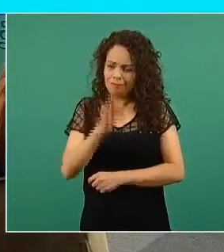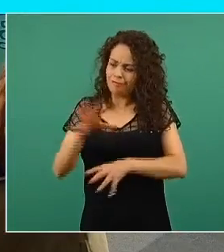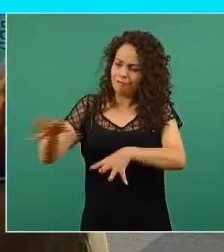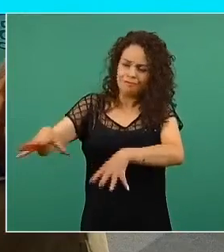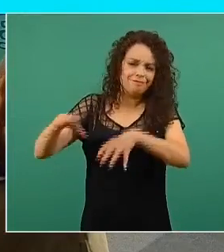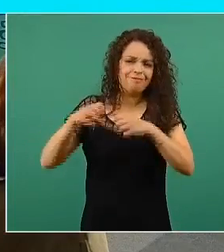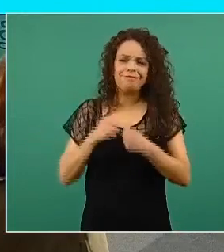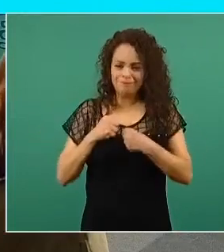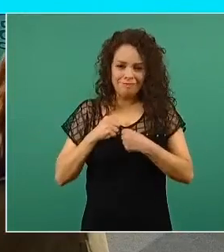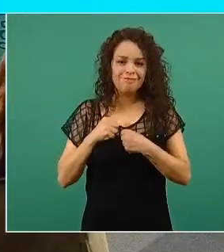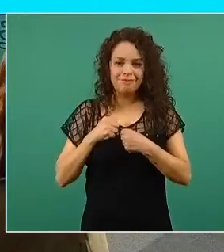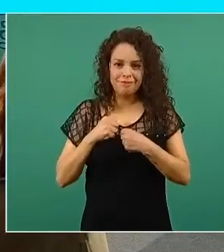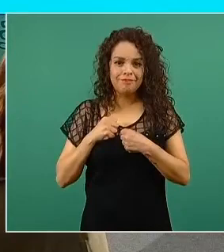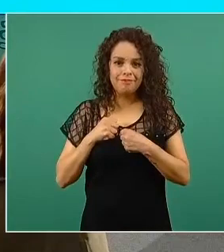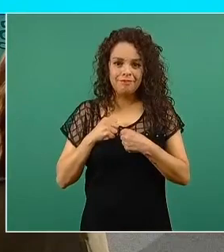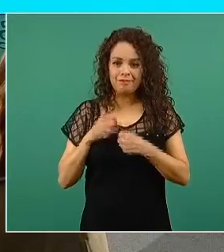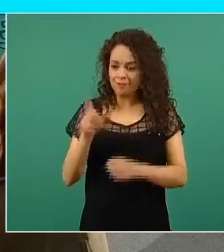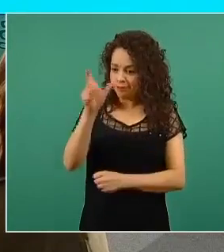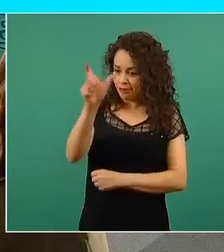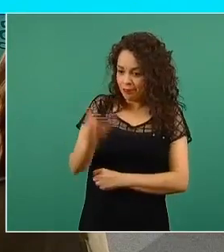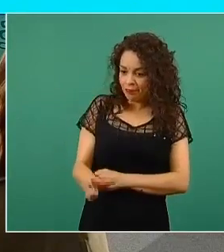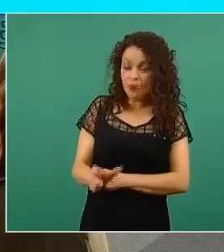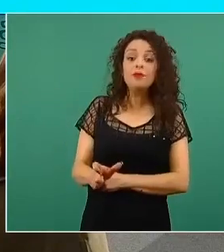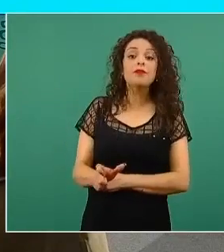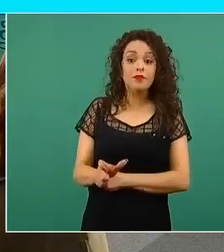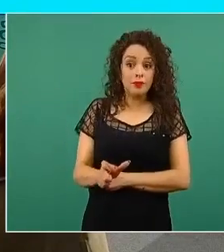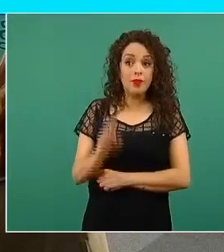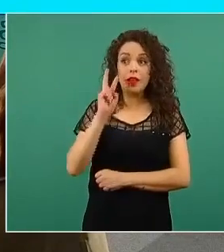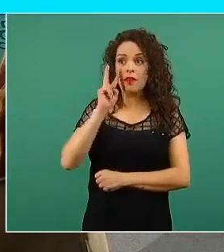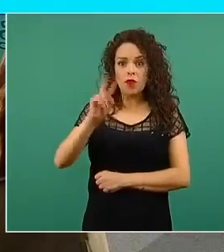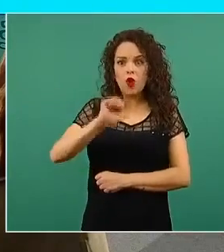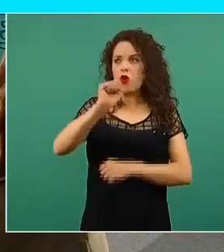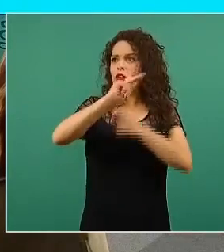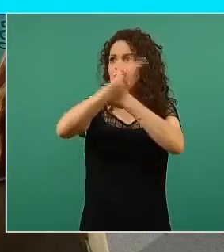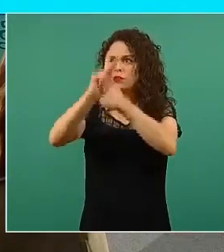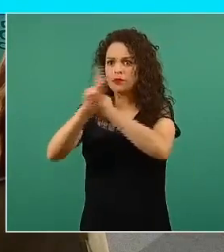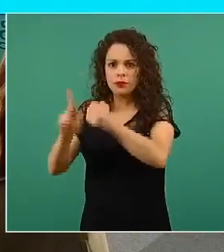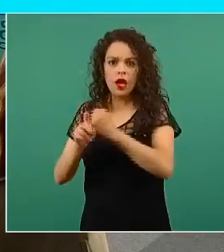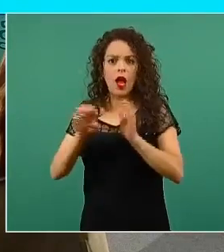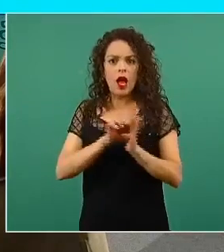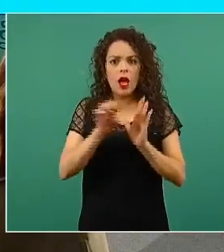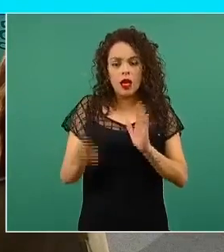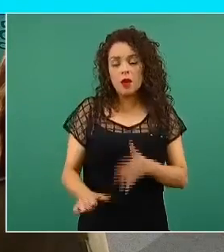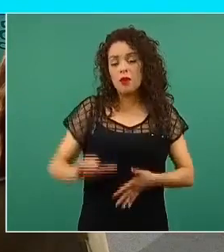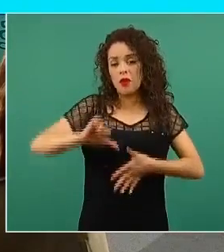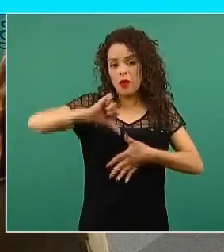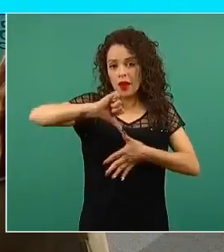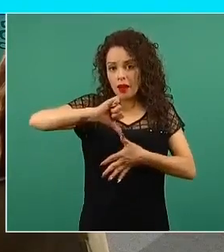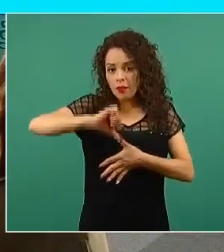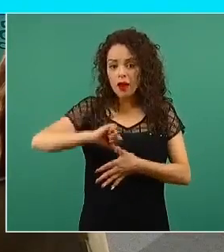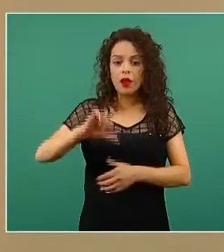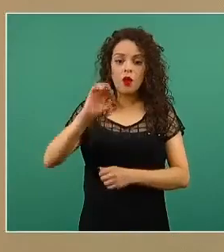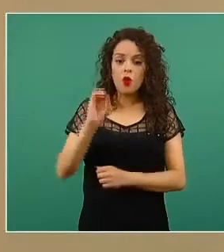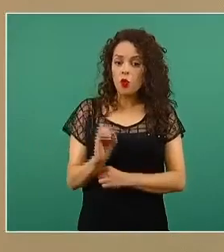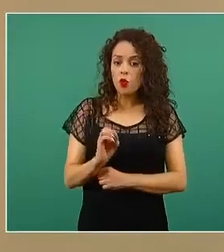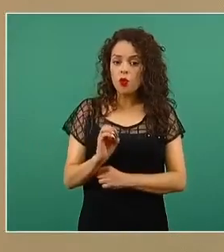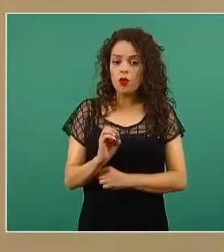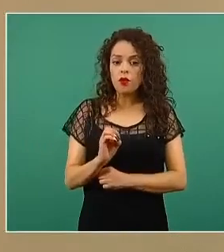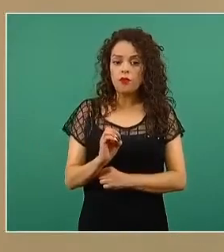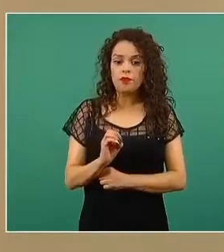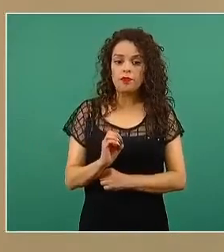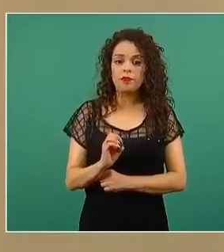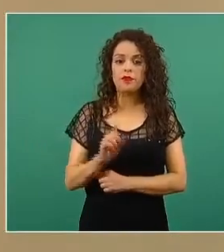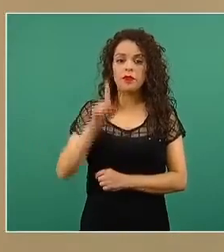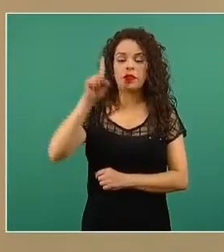llegó inclusive a otros países, tanto en América Latina como en el